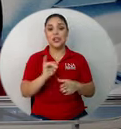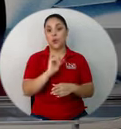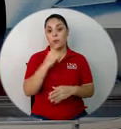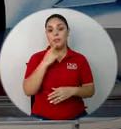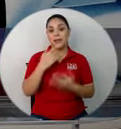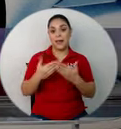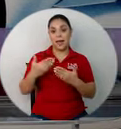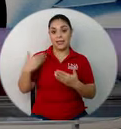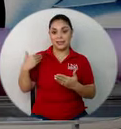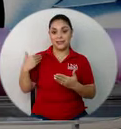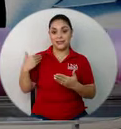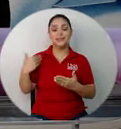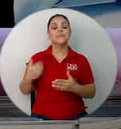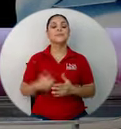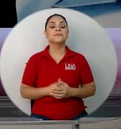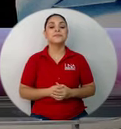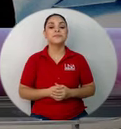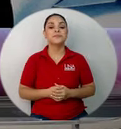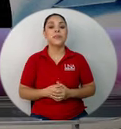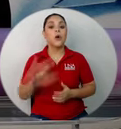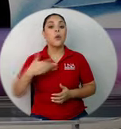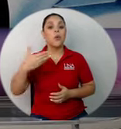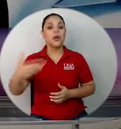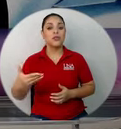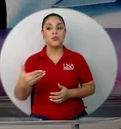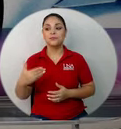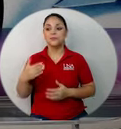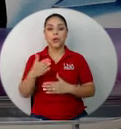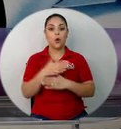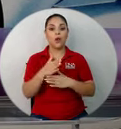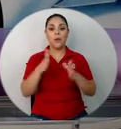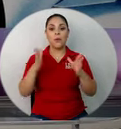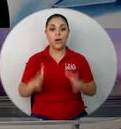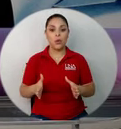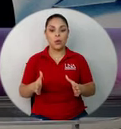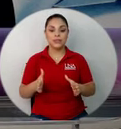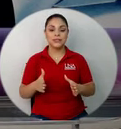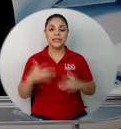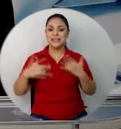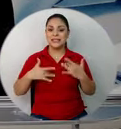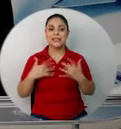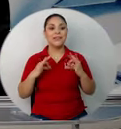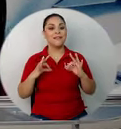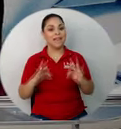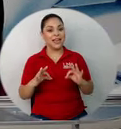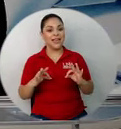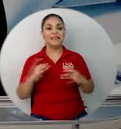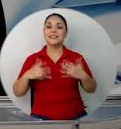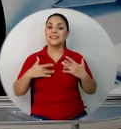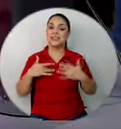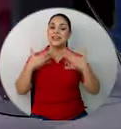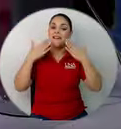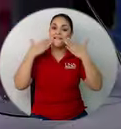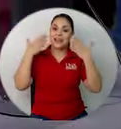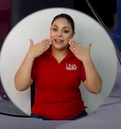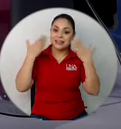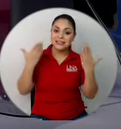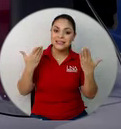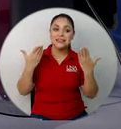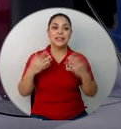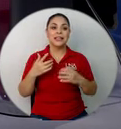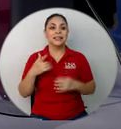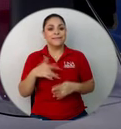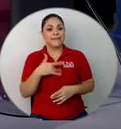mencionaban en el bloque anterior, cuando los colaboradores se sienten a gusto, cuando los colaboradores se sienten felices, cuando